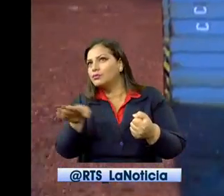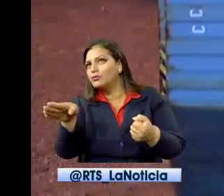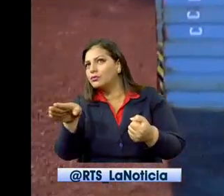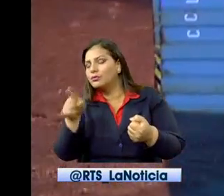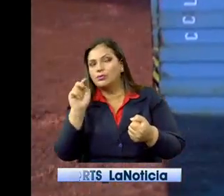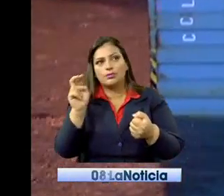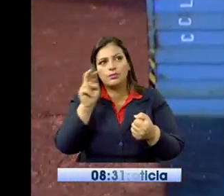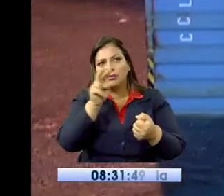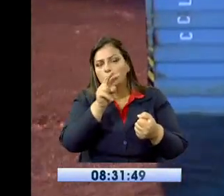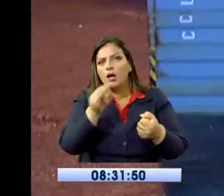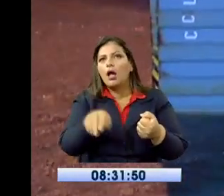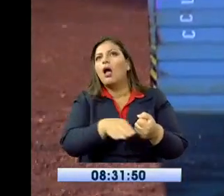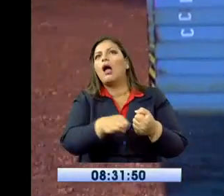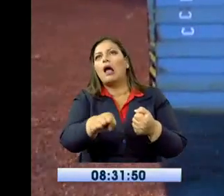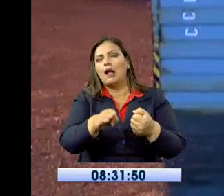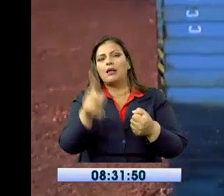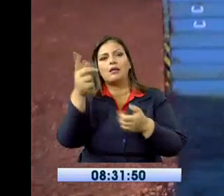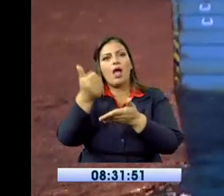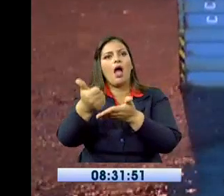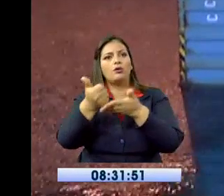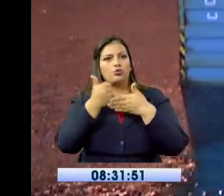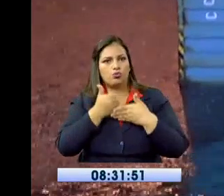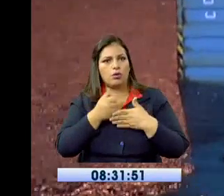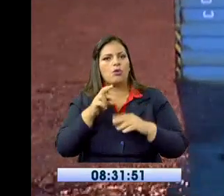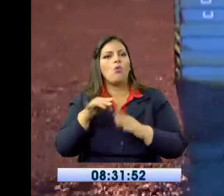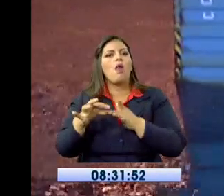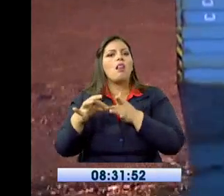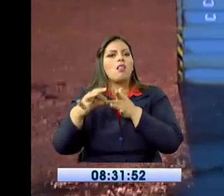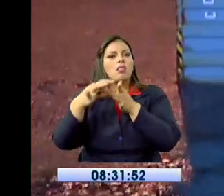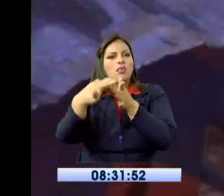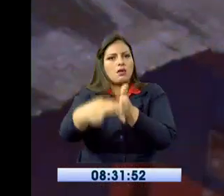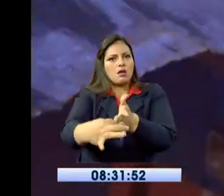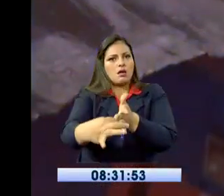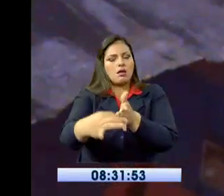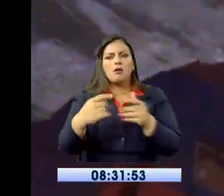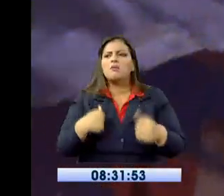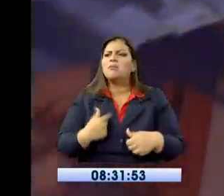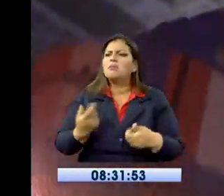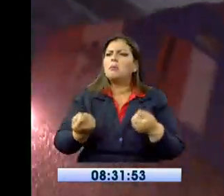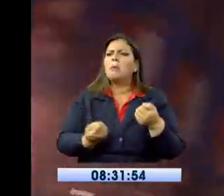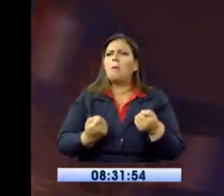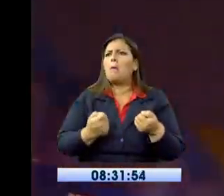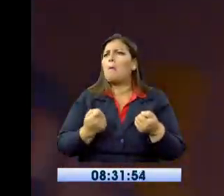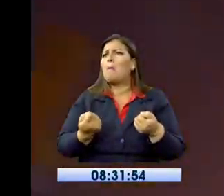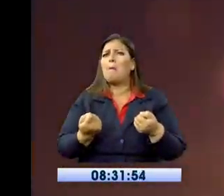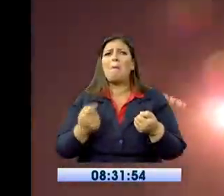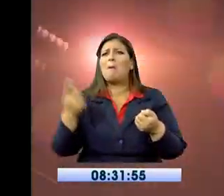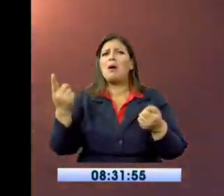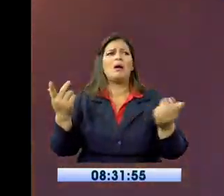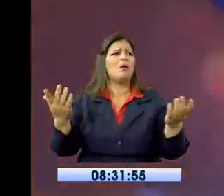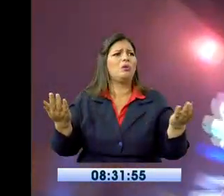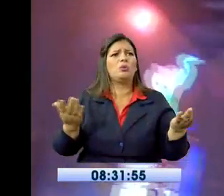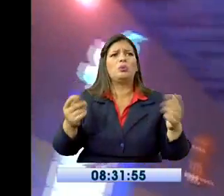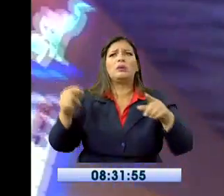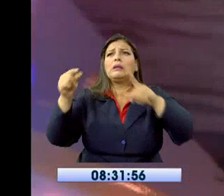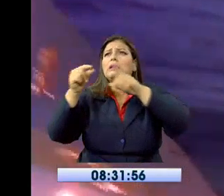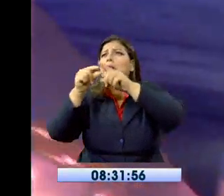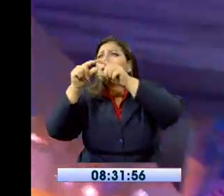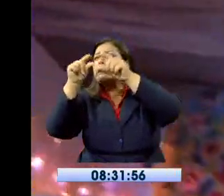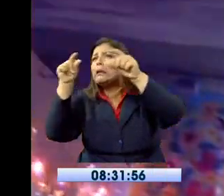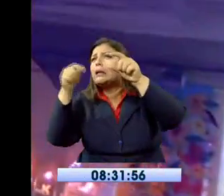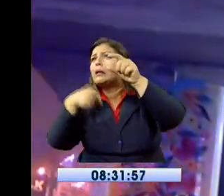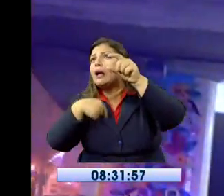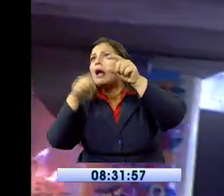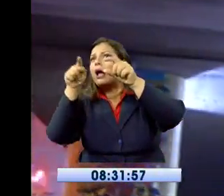señor. Porque si no está señalizado adecuadamente la ciudad, un hombre que no es de aquí, que lo demuestra que no es de aquí, se perdió. Si